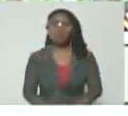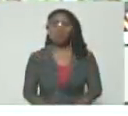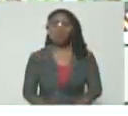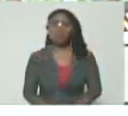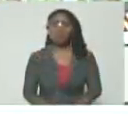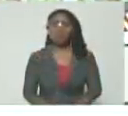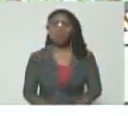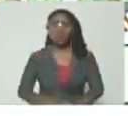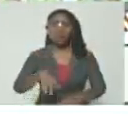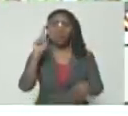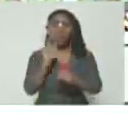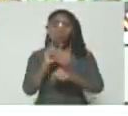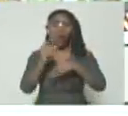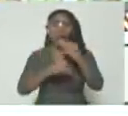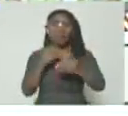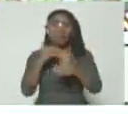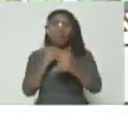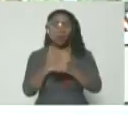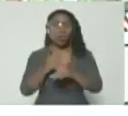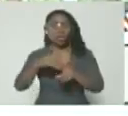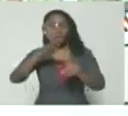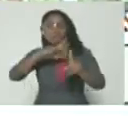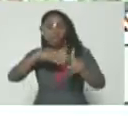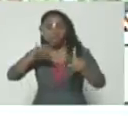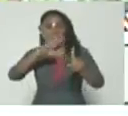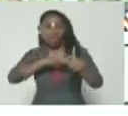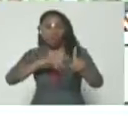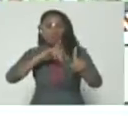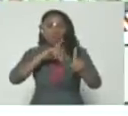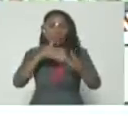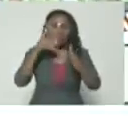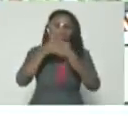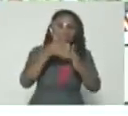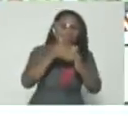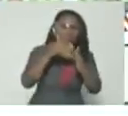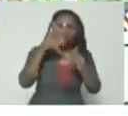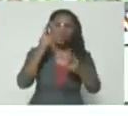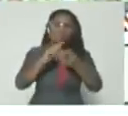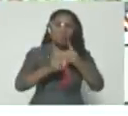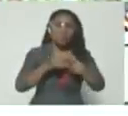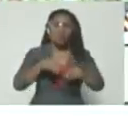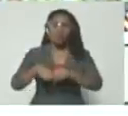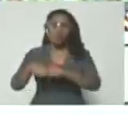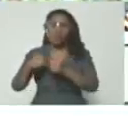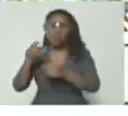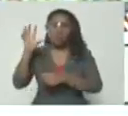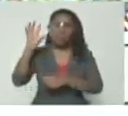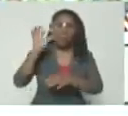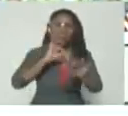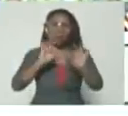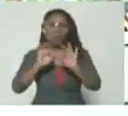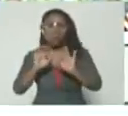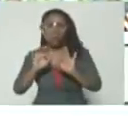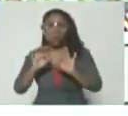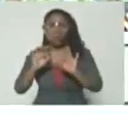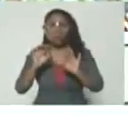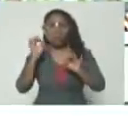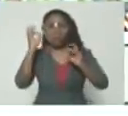que lo que único que hacen es conspirar, atacar, conspirar, dañar al país, preparar